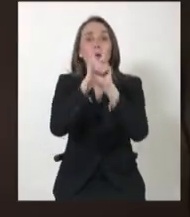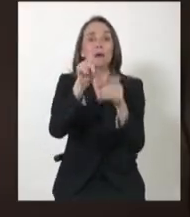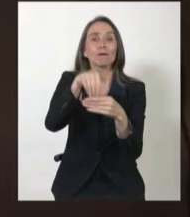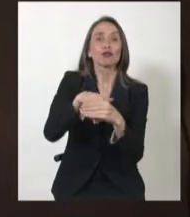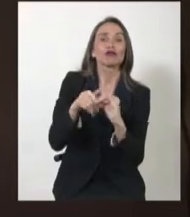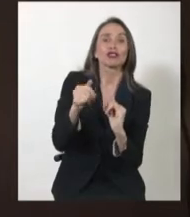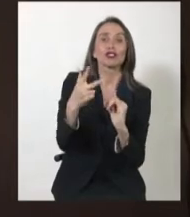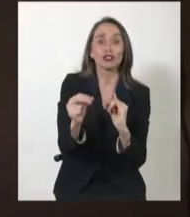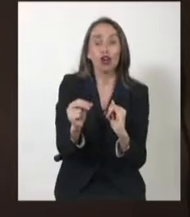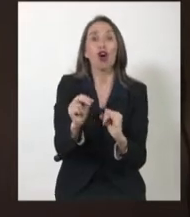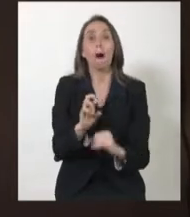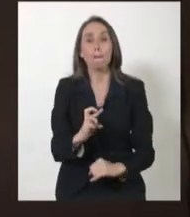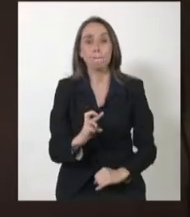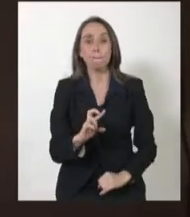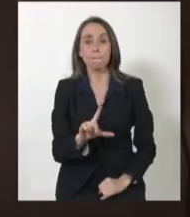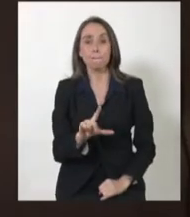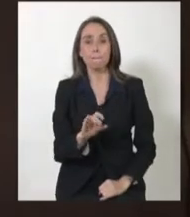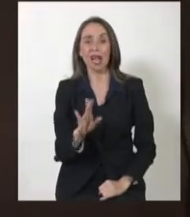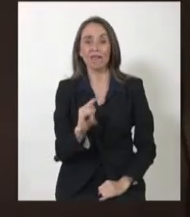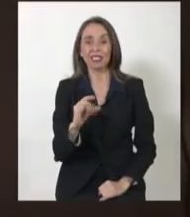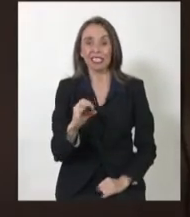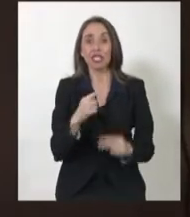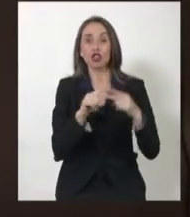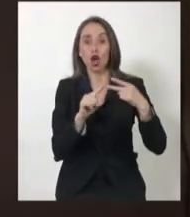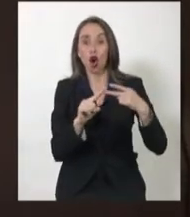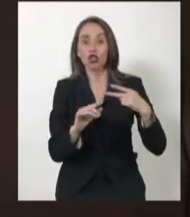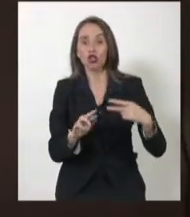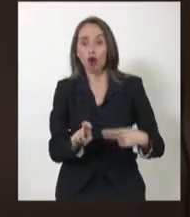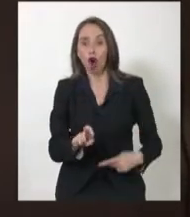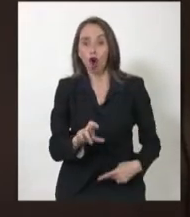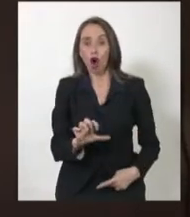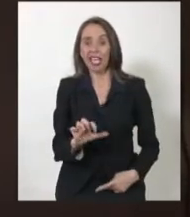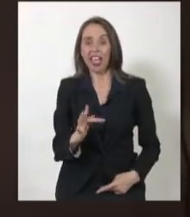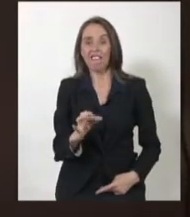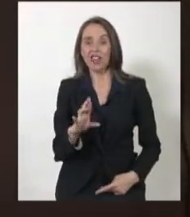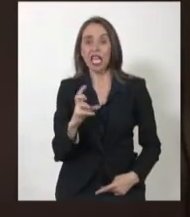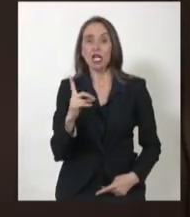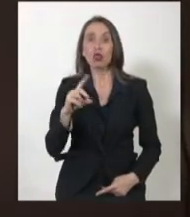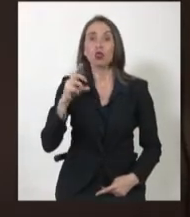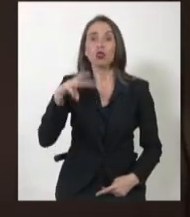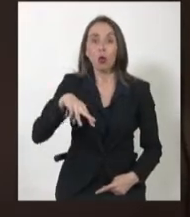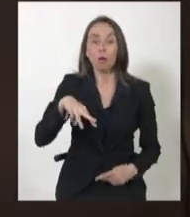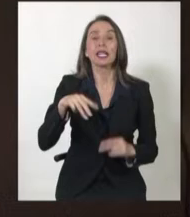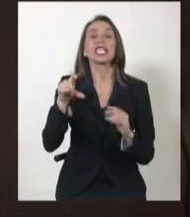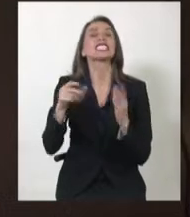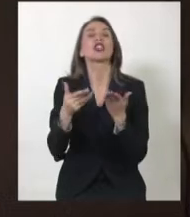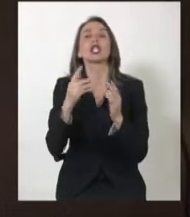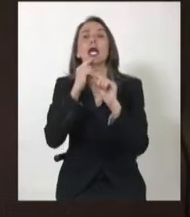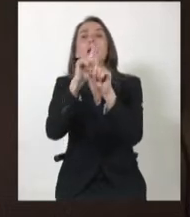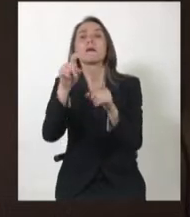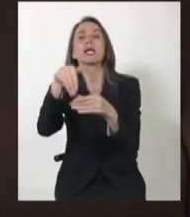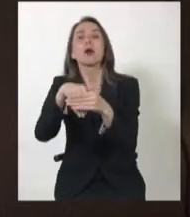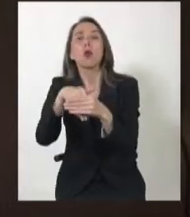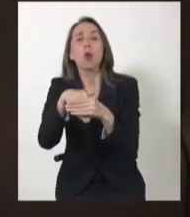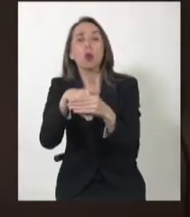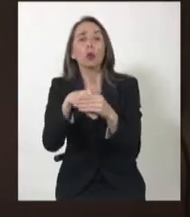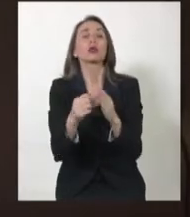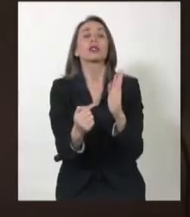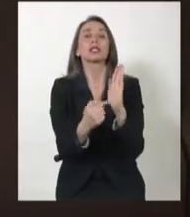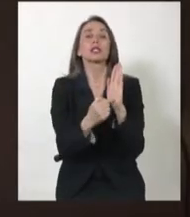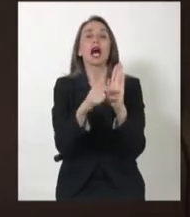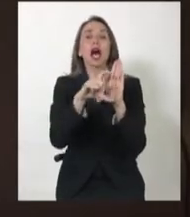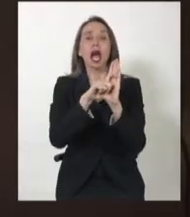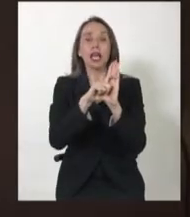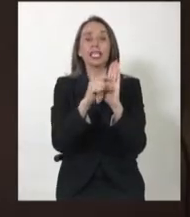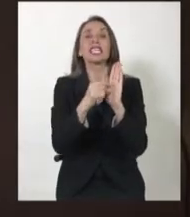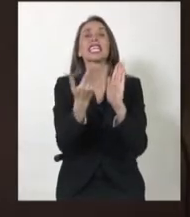referéndum también, que es muy parecido, pero en que la consulta recae sobre un texto normativo. El referéndum de